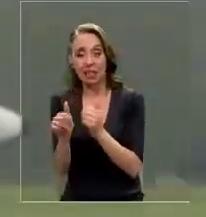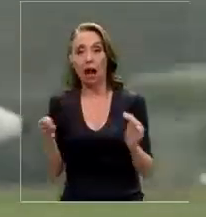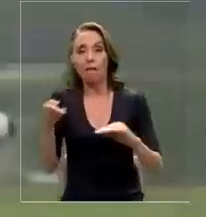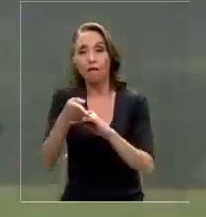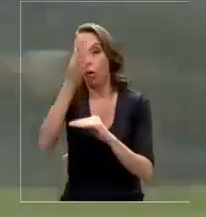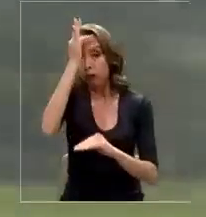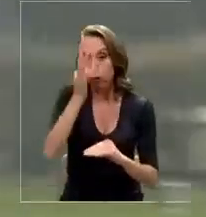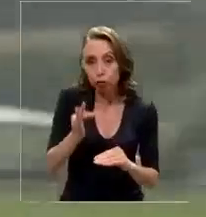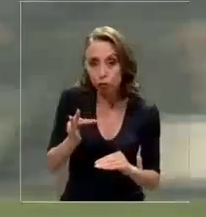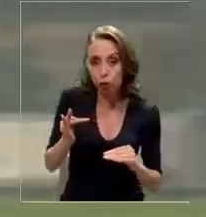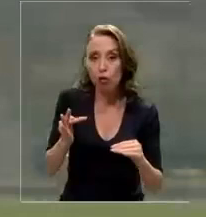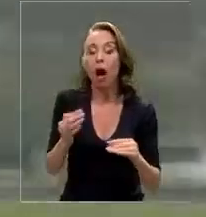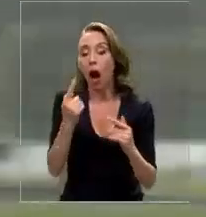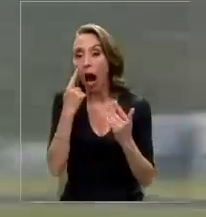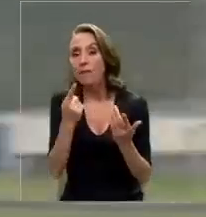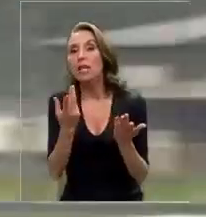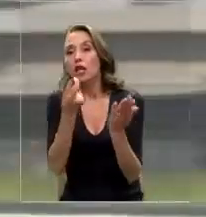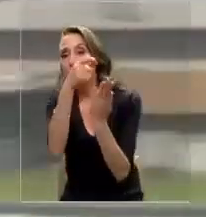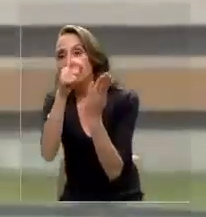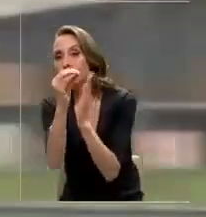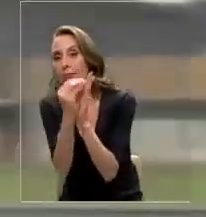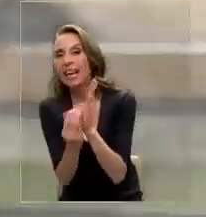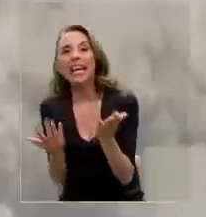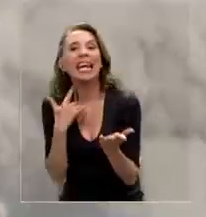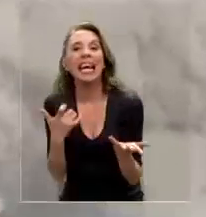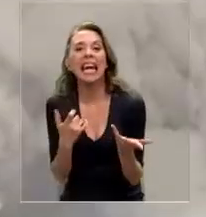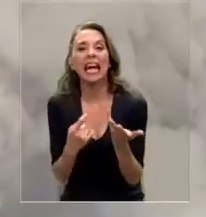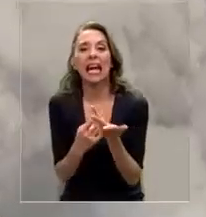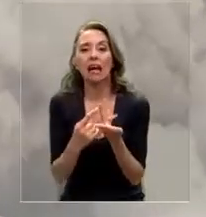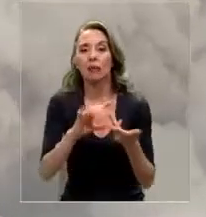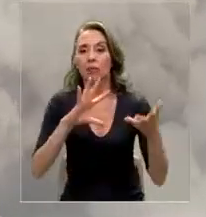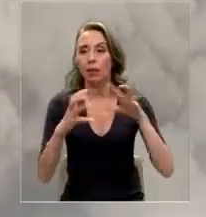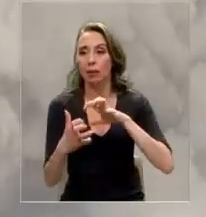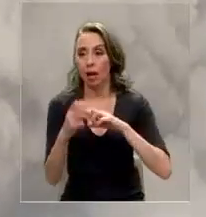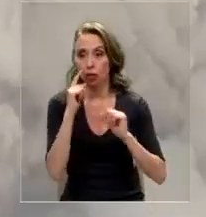daños en la zona, y aquí está el registro.